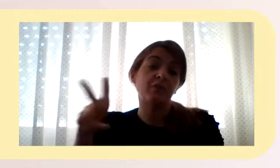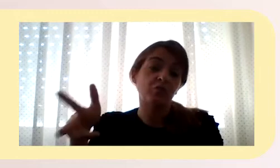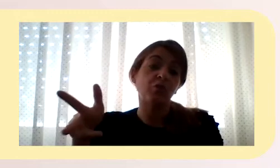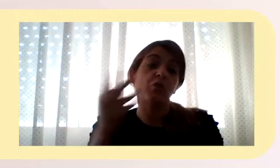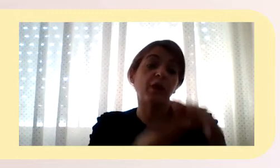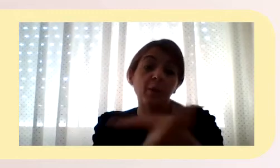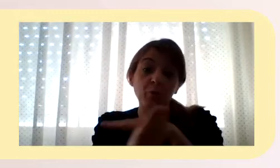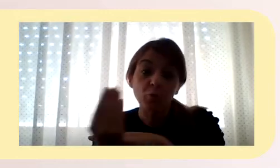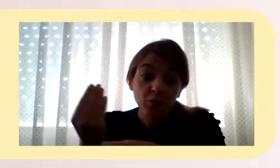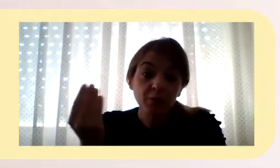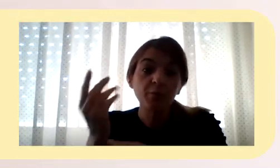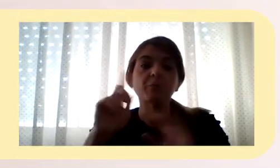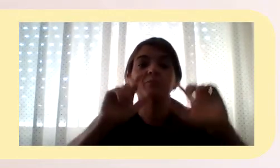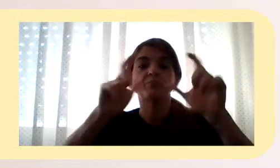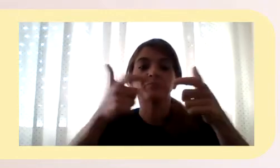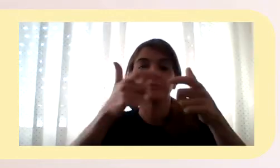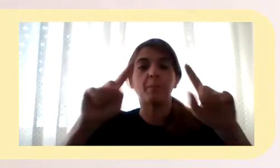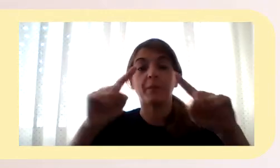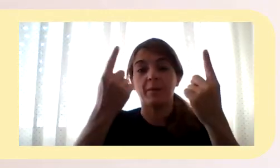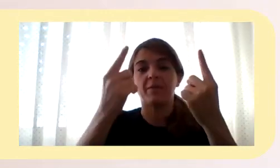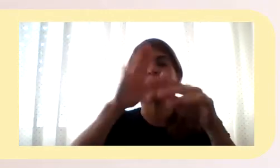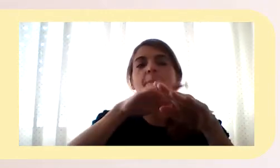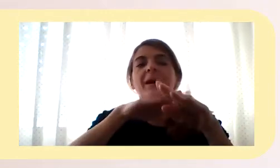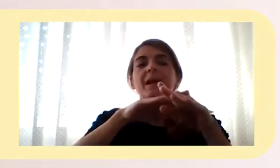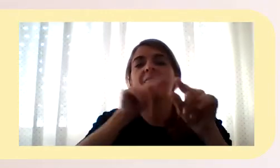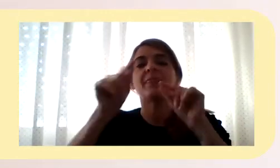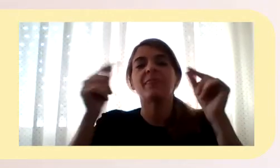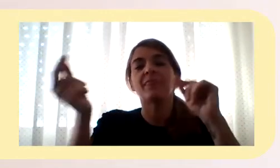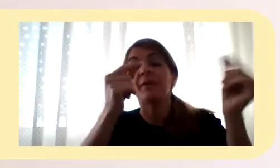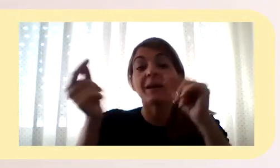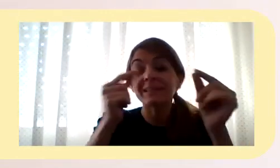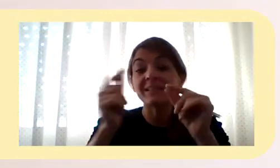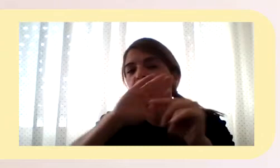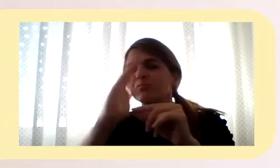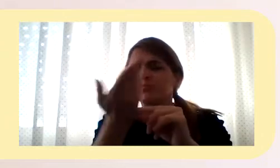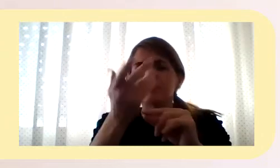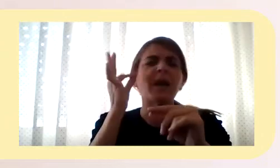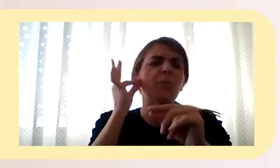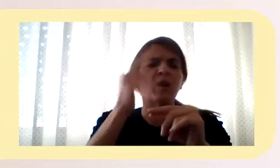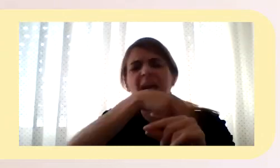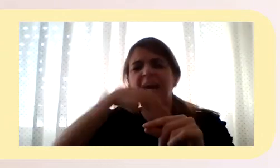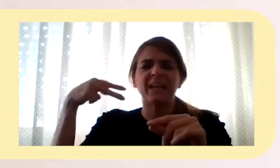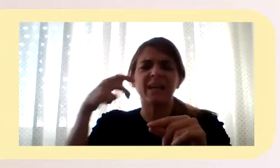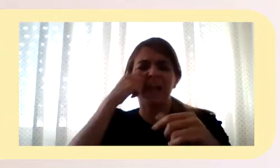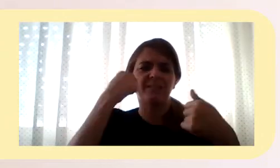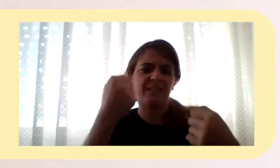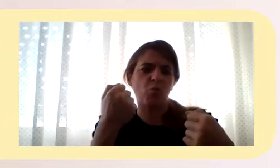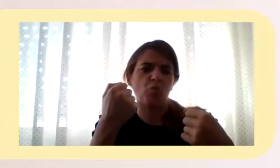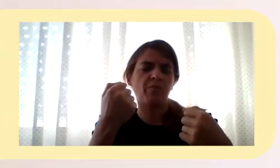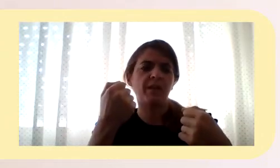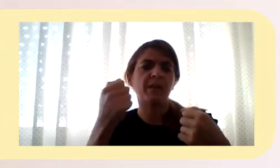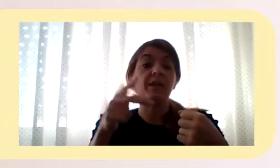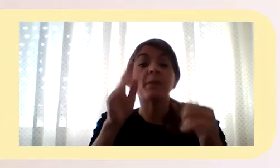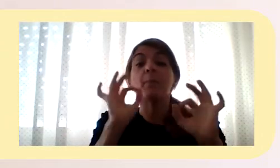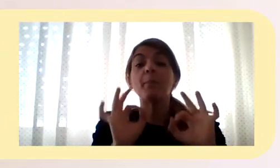vez para debatir acerca de los principales problemas de salud que afectan a las mujeres en general y en particular sobre